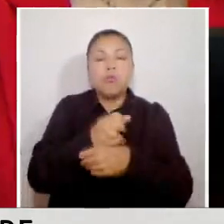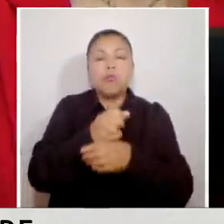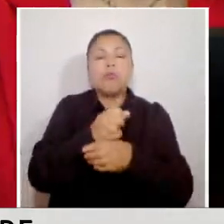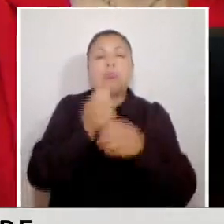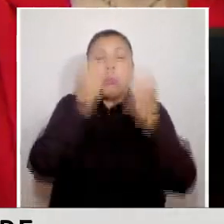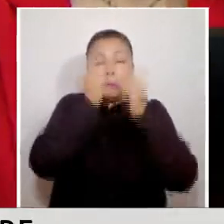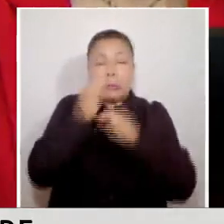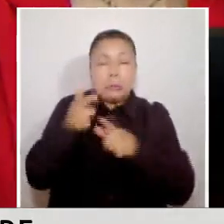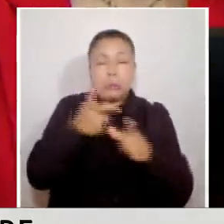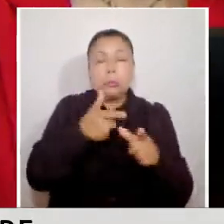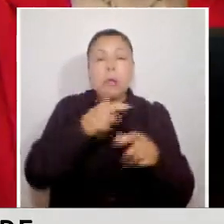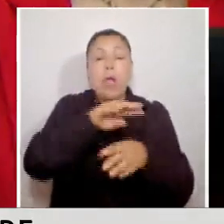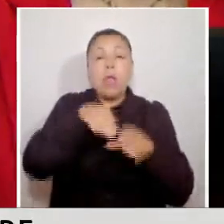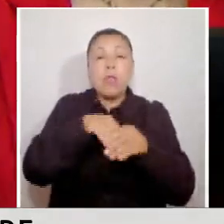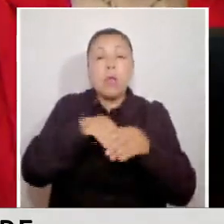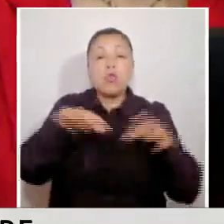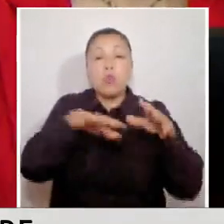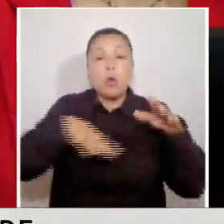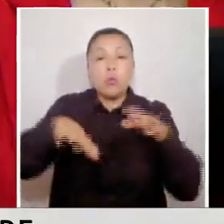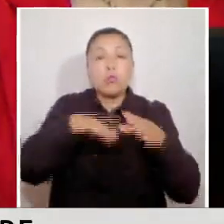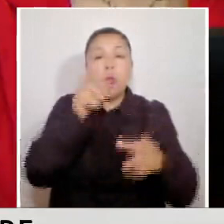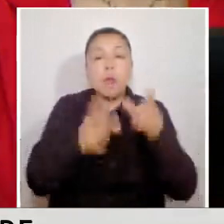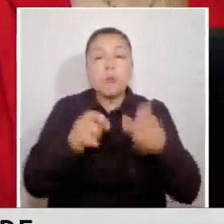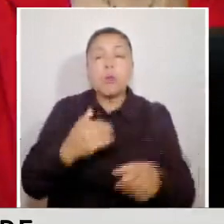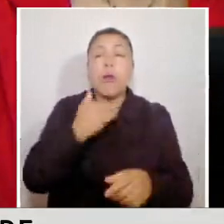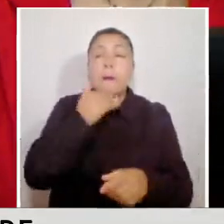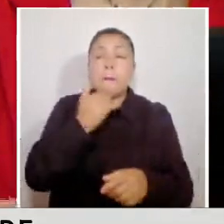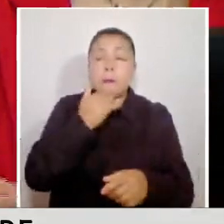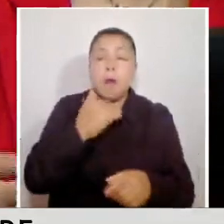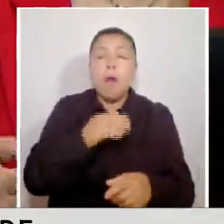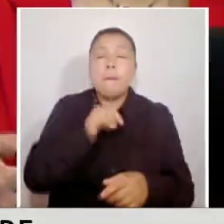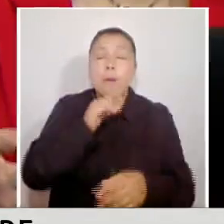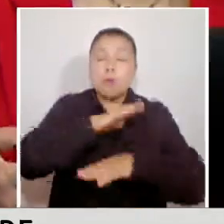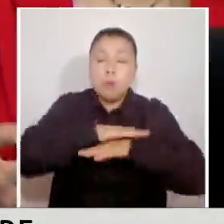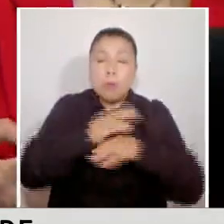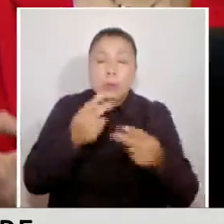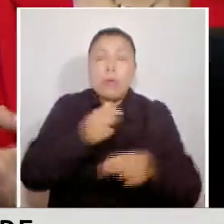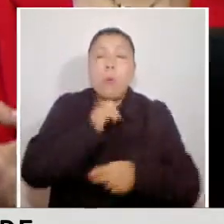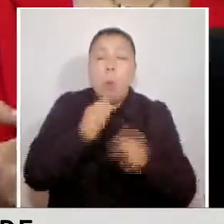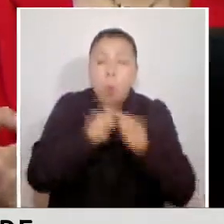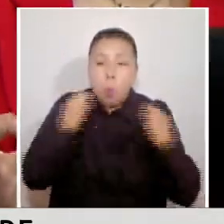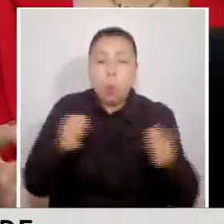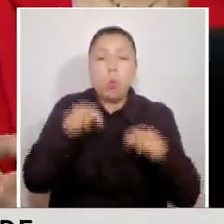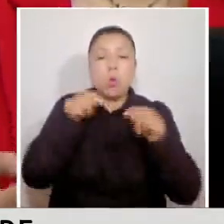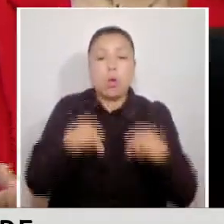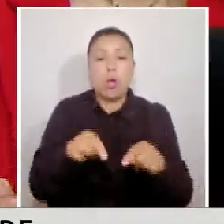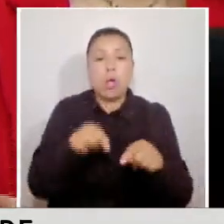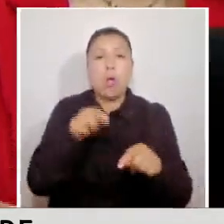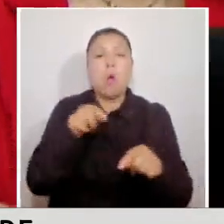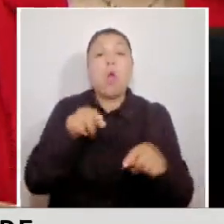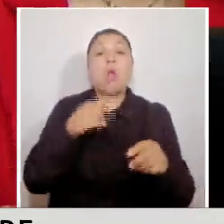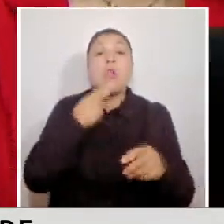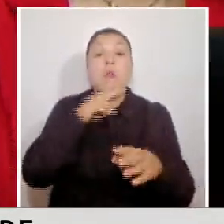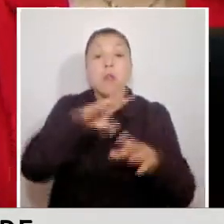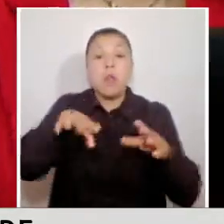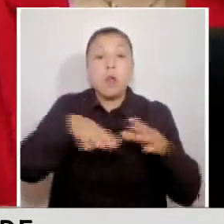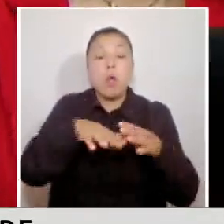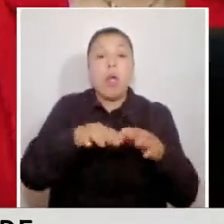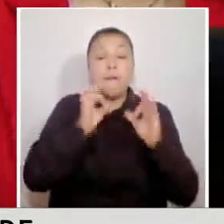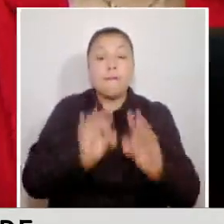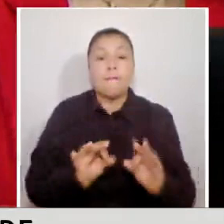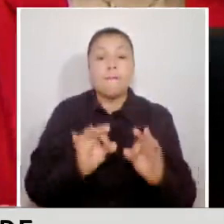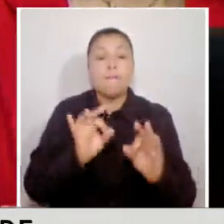son precisamente la gente más sencilla la más humilde que vive dentro de las poblaciones quienes por ejemplo efectivamente tienen que estar